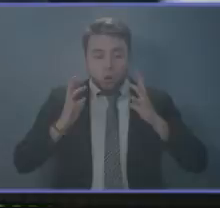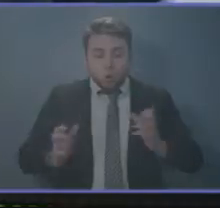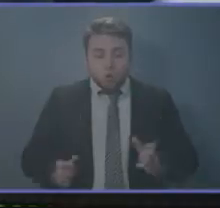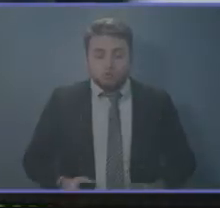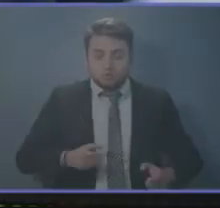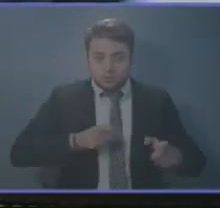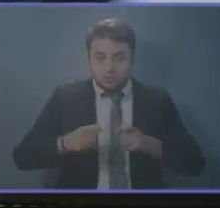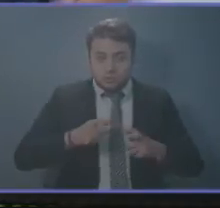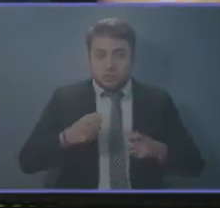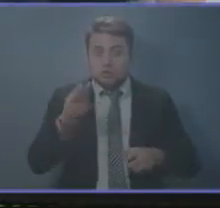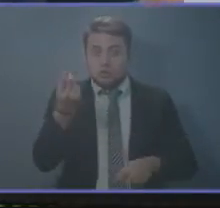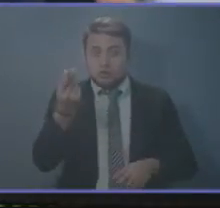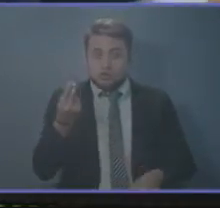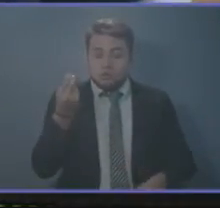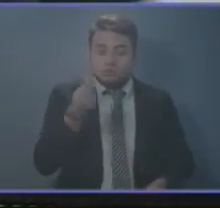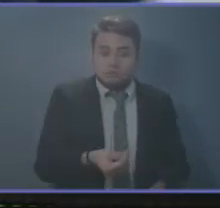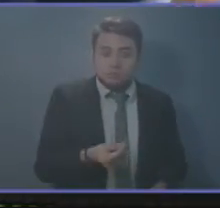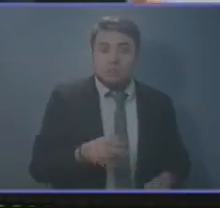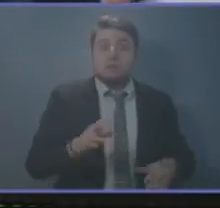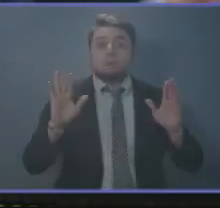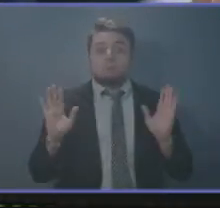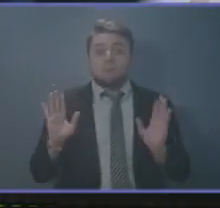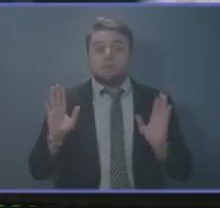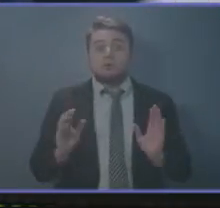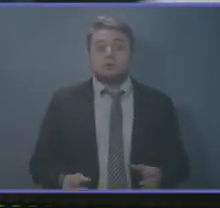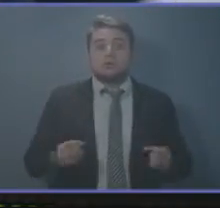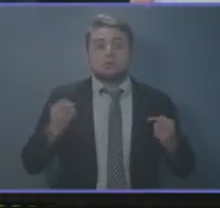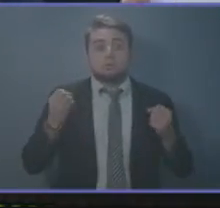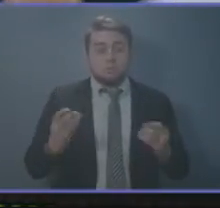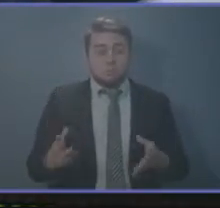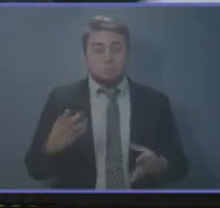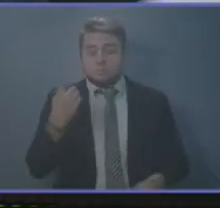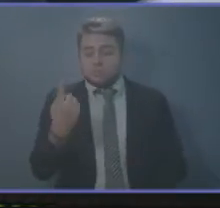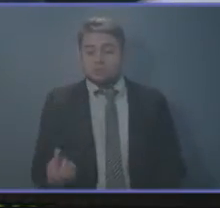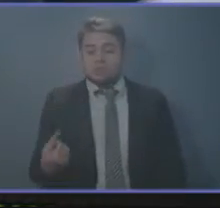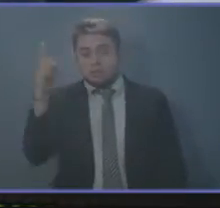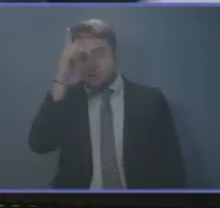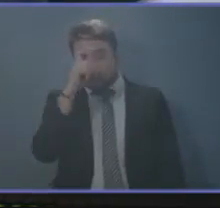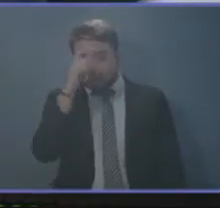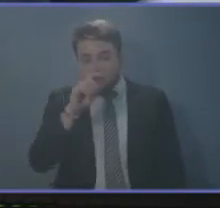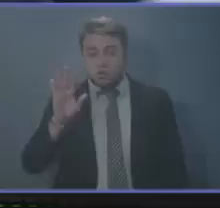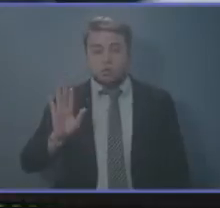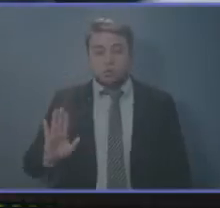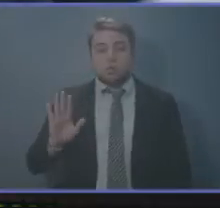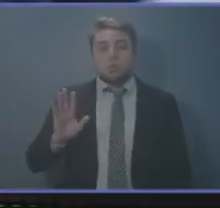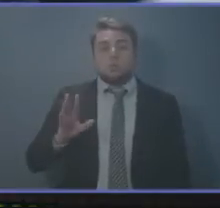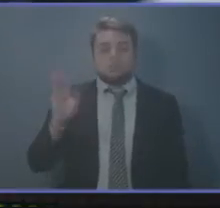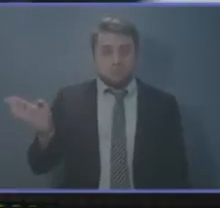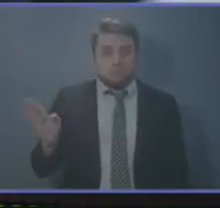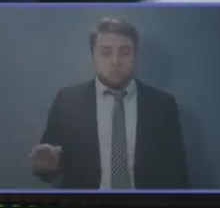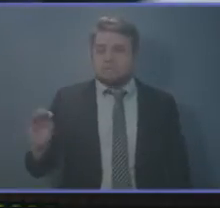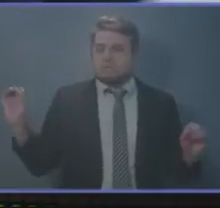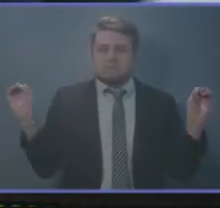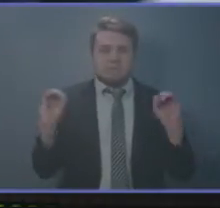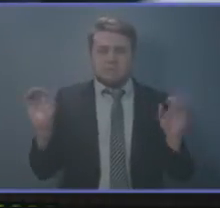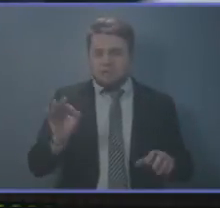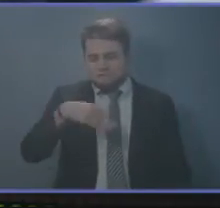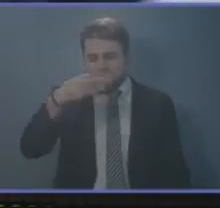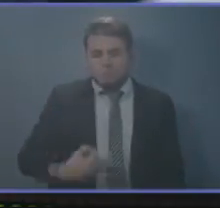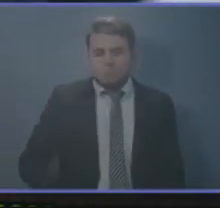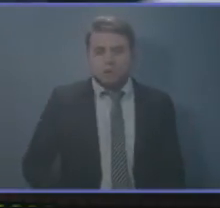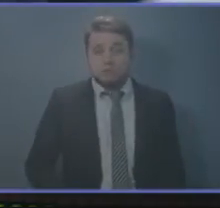subsidio, pero que aparentemente algunos de los empresarios están en la informalidad, puesto que